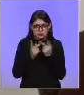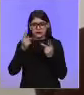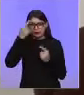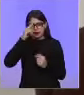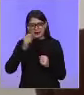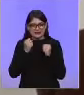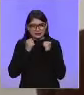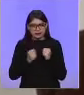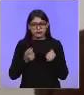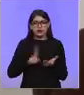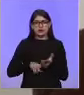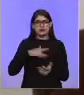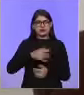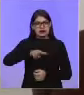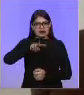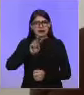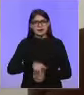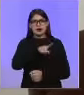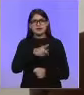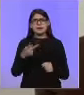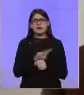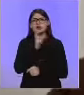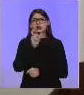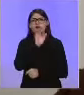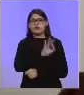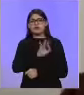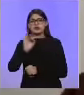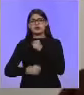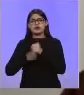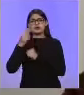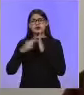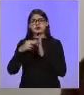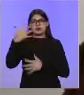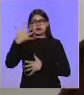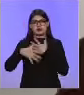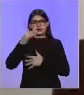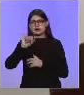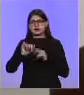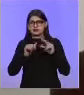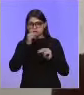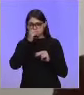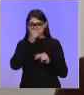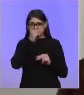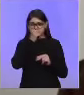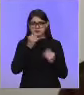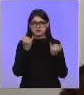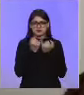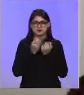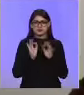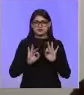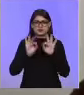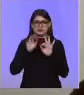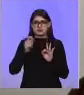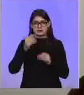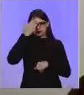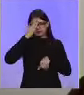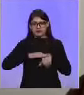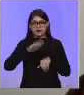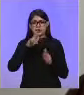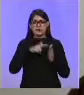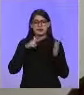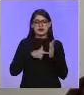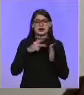si efectivamente ocurrieron en 2015. Y justamente hay que aclarar que la regla de prescripción se modificó